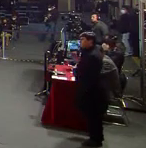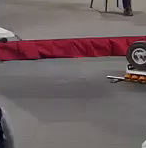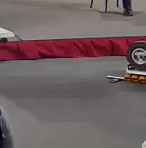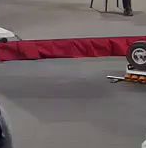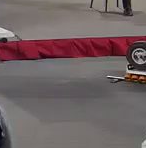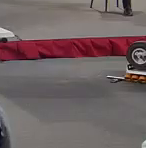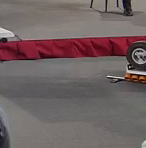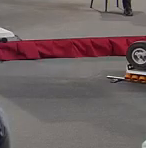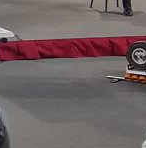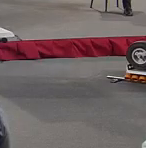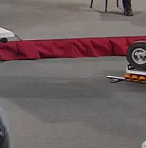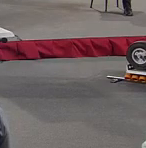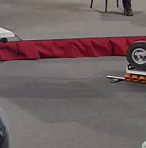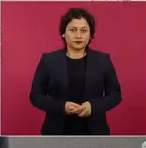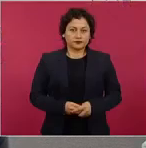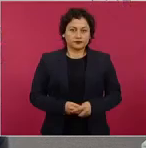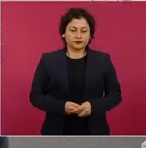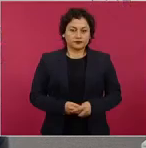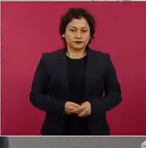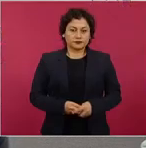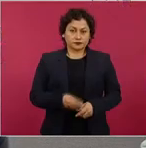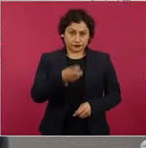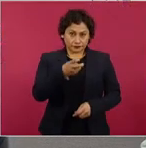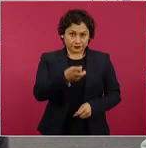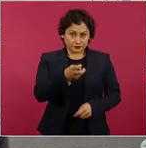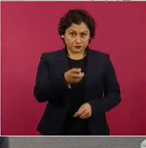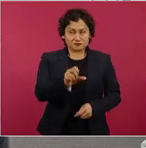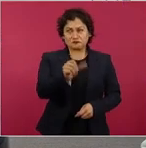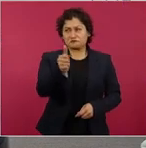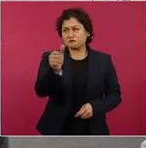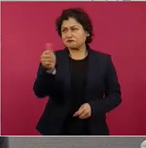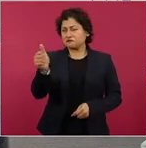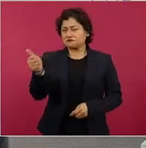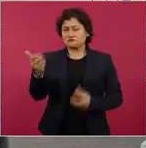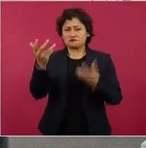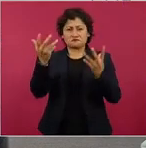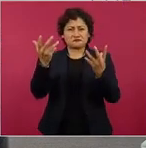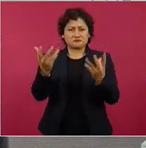Entonces no es un asunto el de